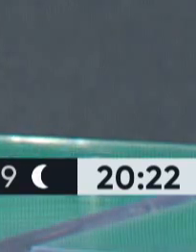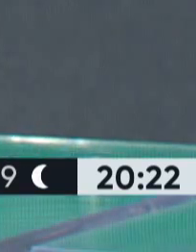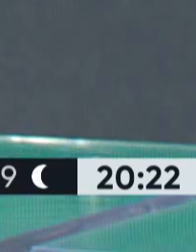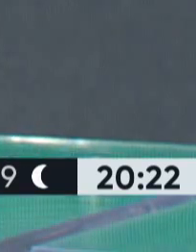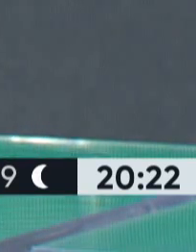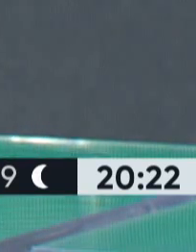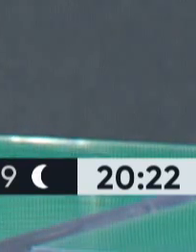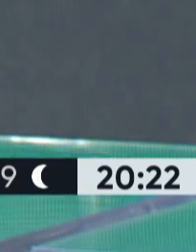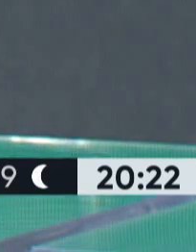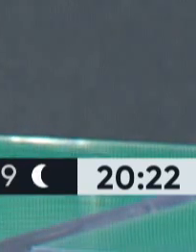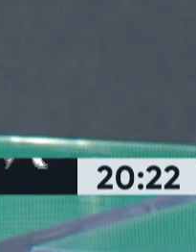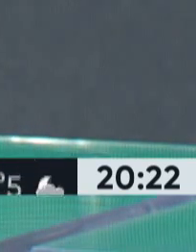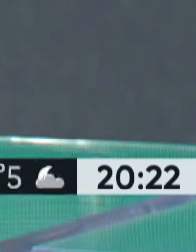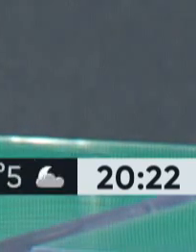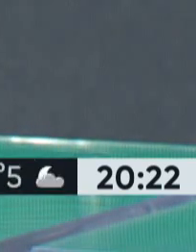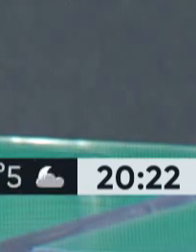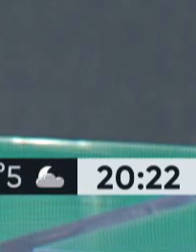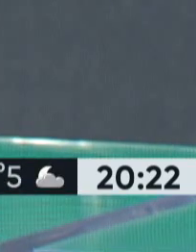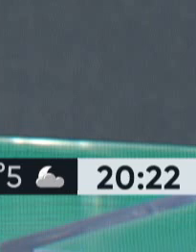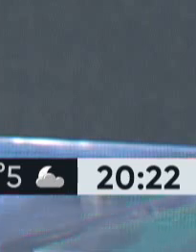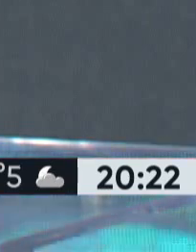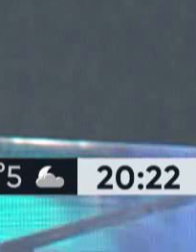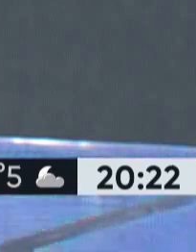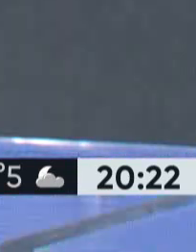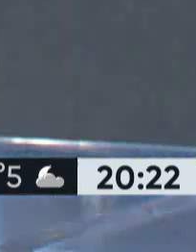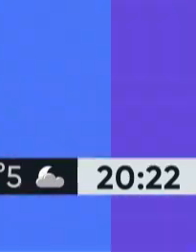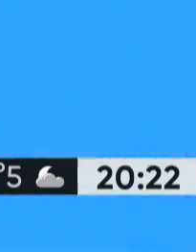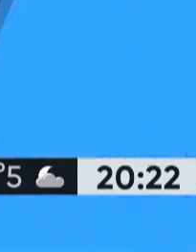Hasta aquí, Televisión Pública Noticias. No te vayas.